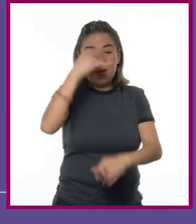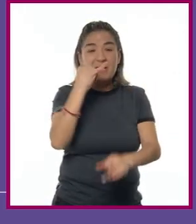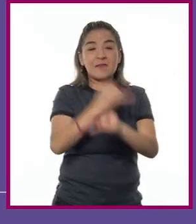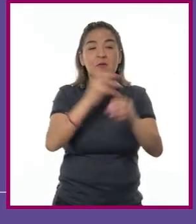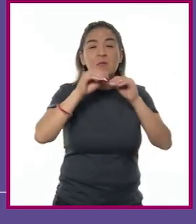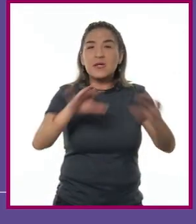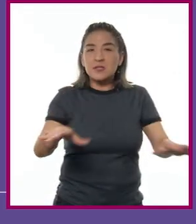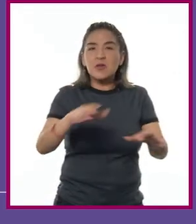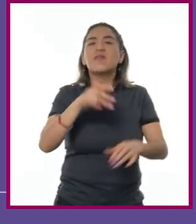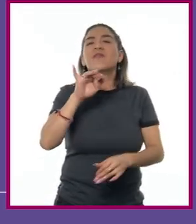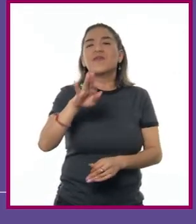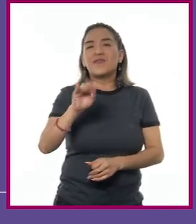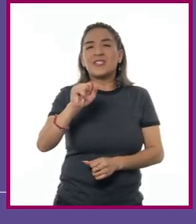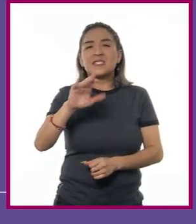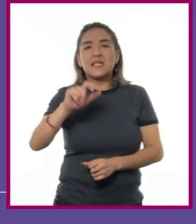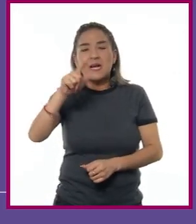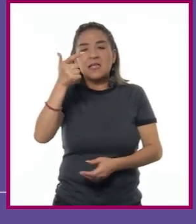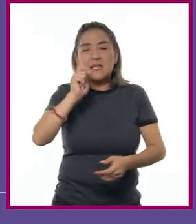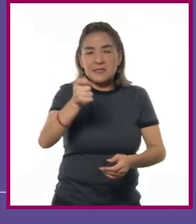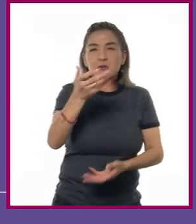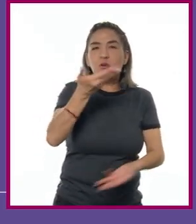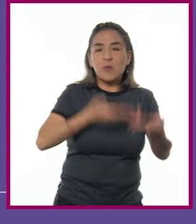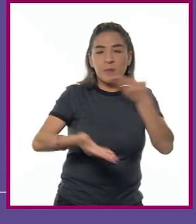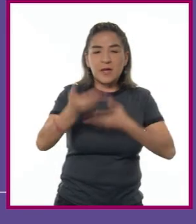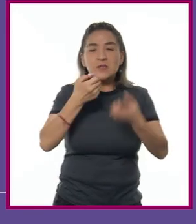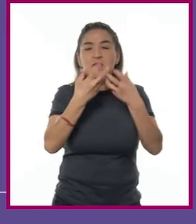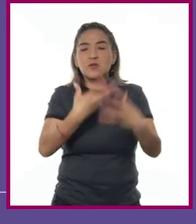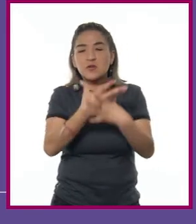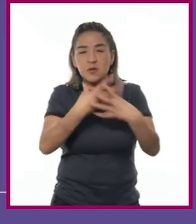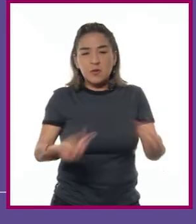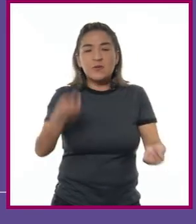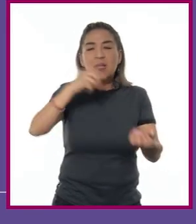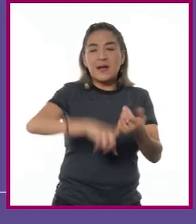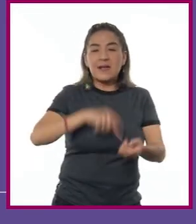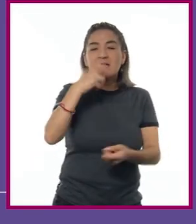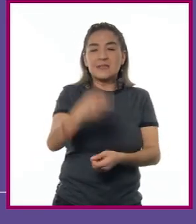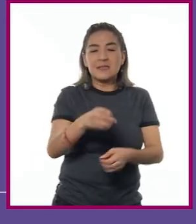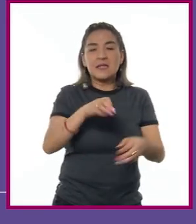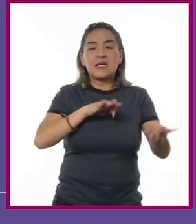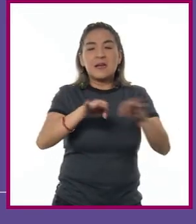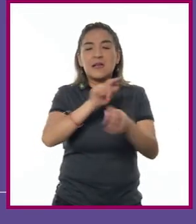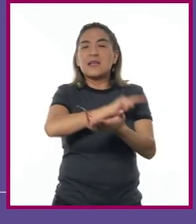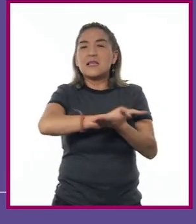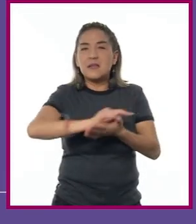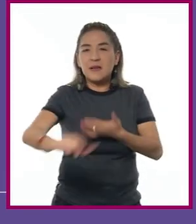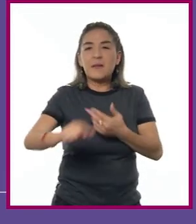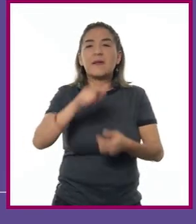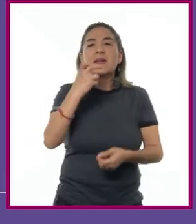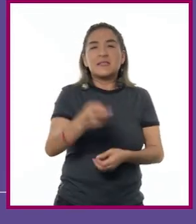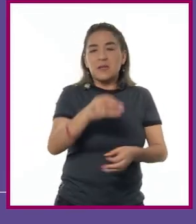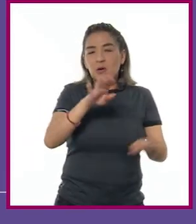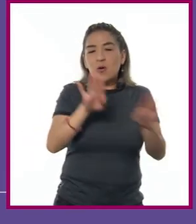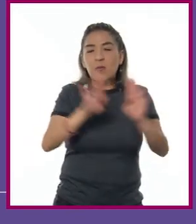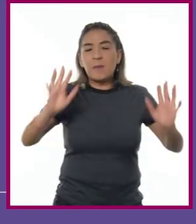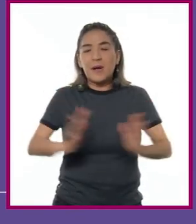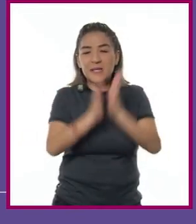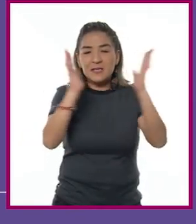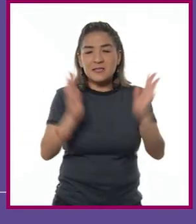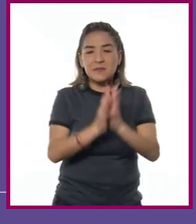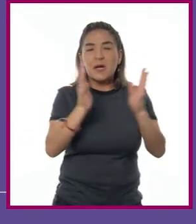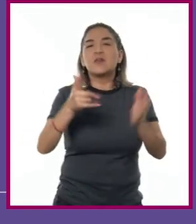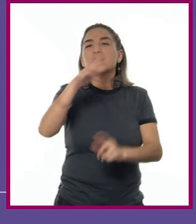Fiscal busca encontrar y compartir soluciones a los desafíos en la transparencia fiscal y la participación